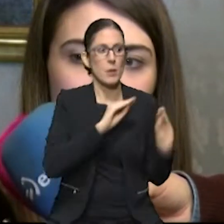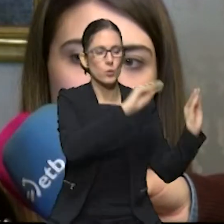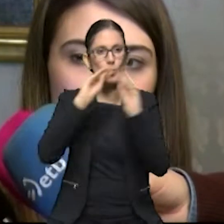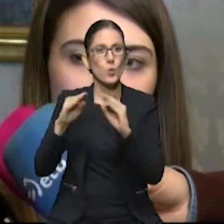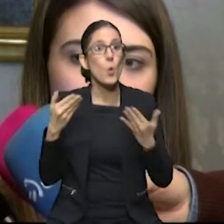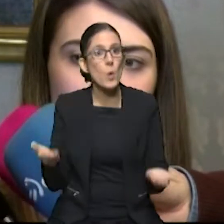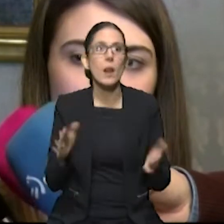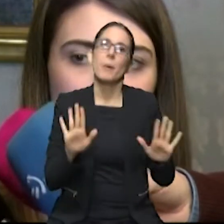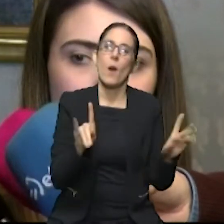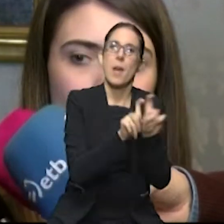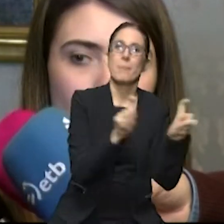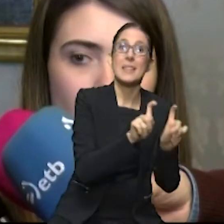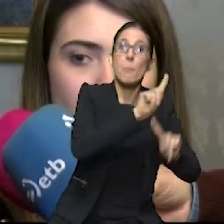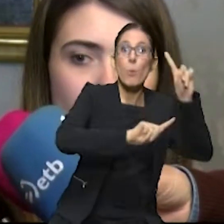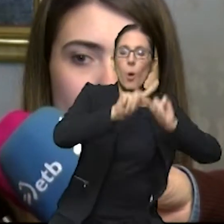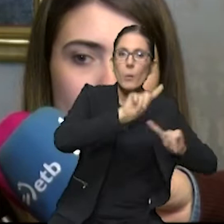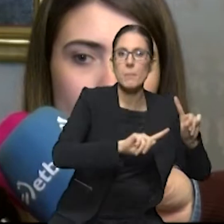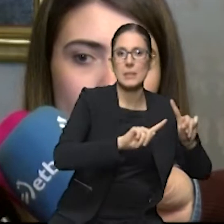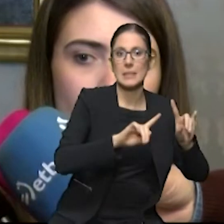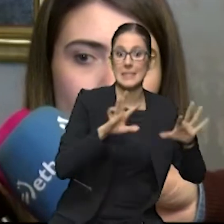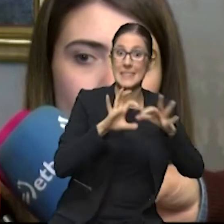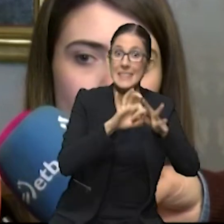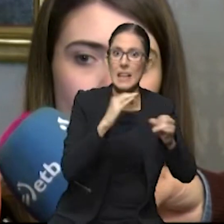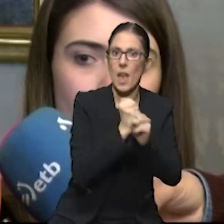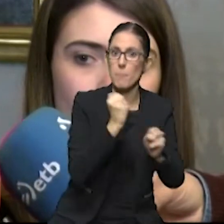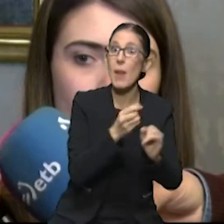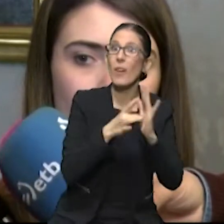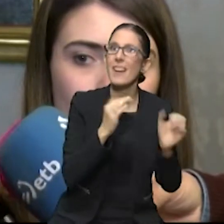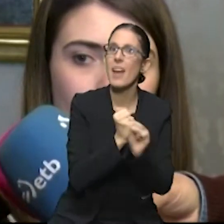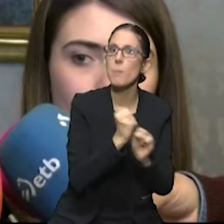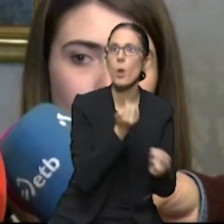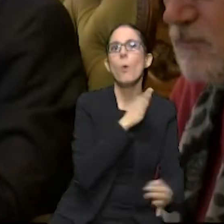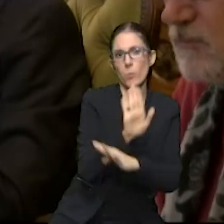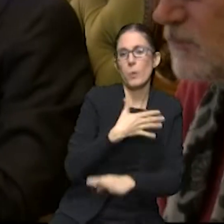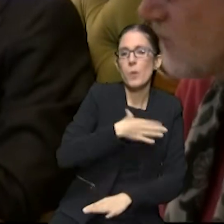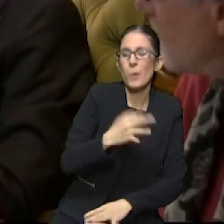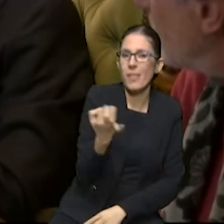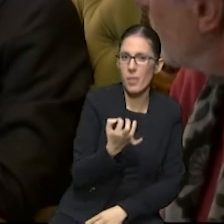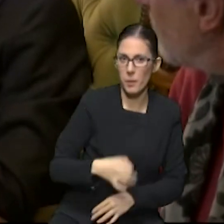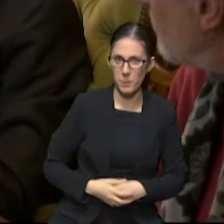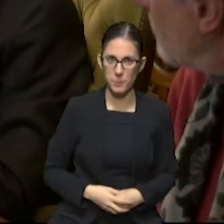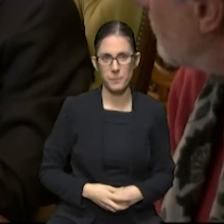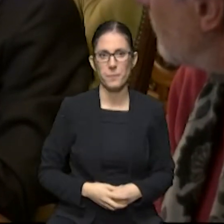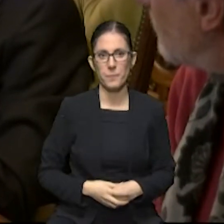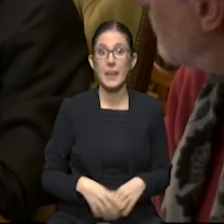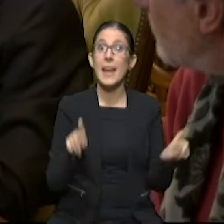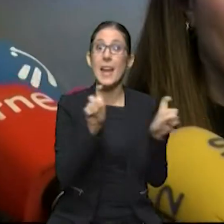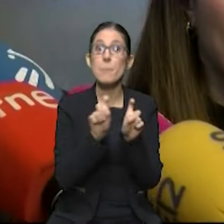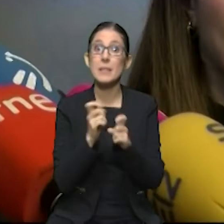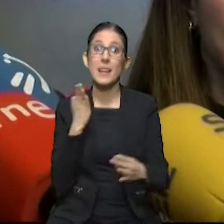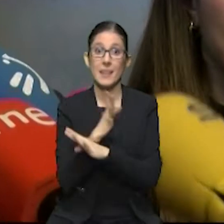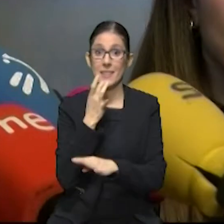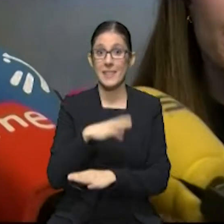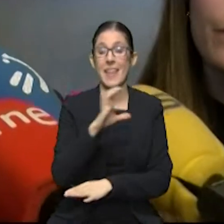empresas puedan plantear problemas en el empleo y sobre todo en la calidad del empleo que se tiene que generar. Y en representación de las empresas, la CEN.